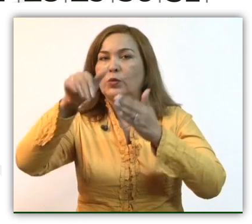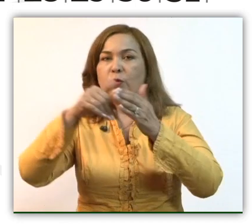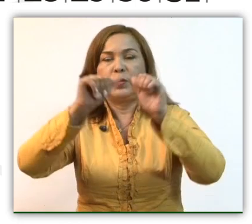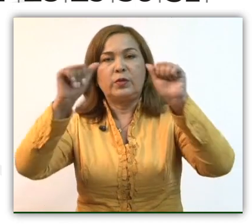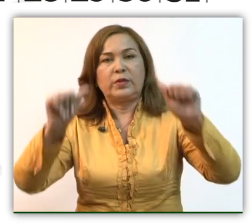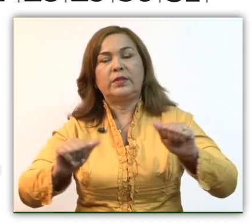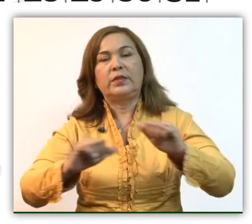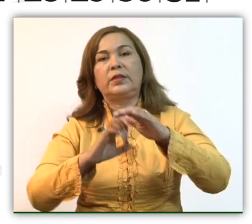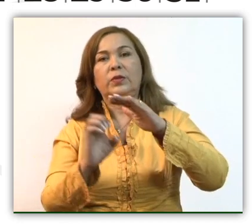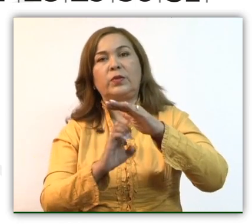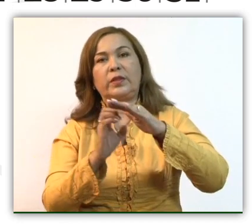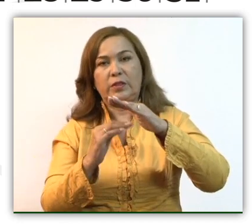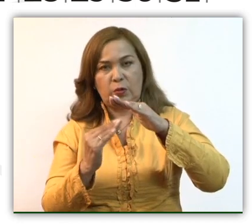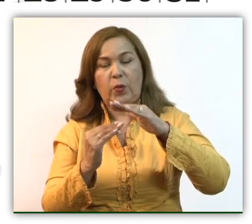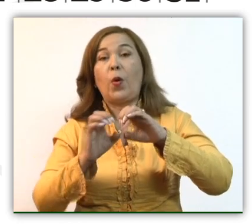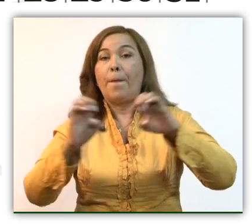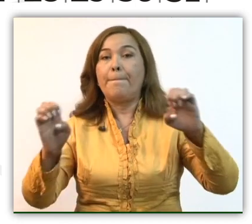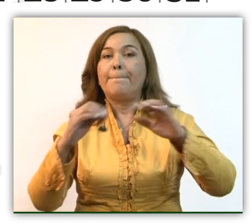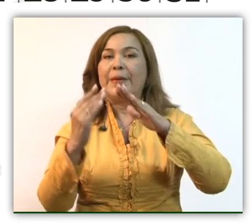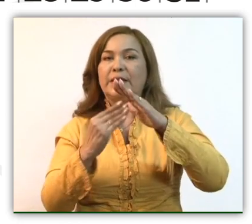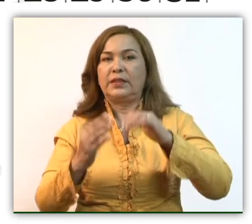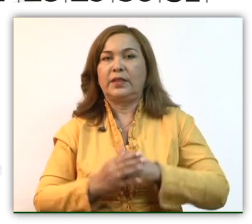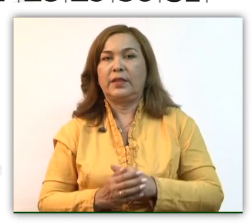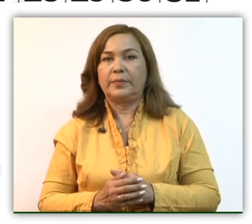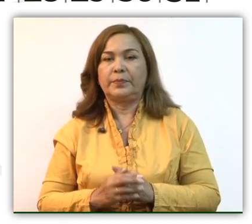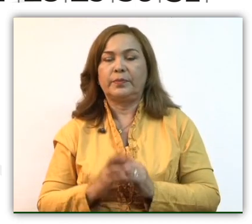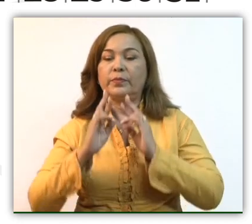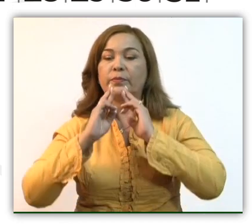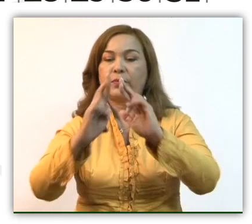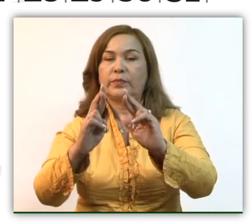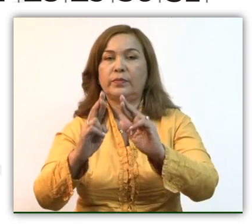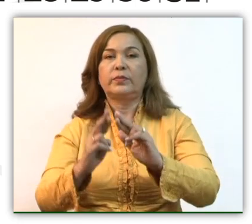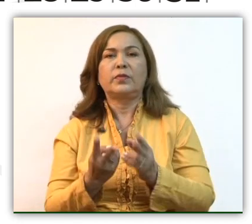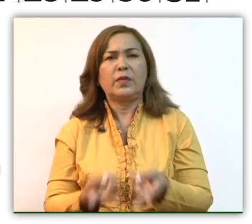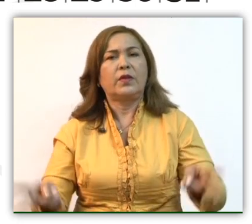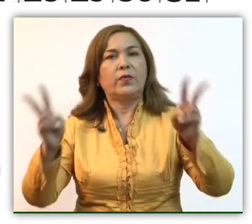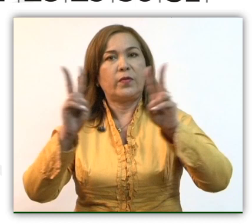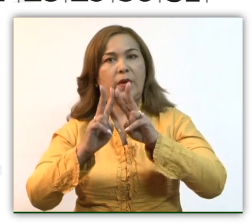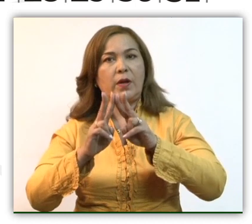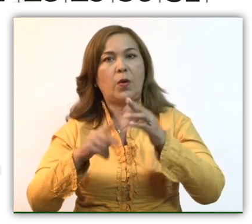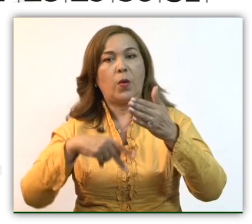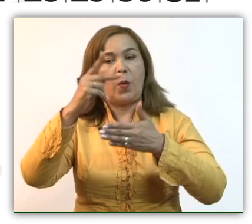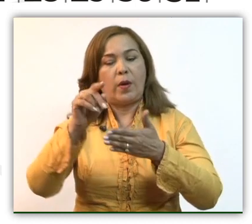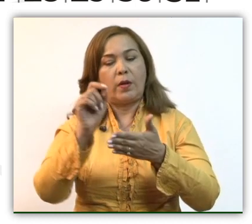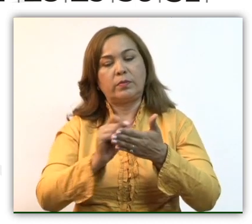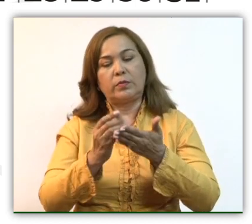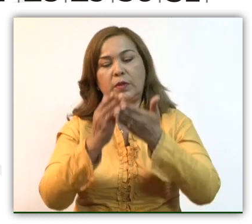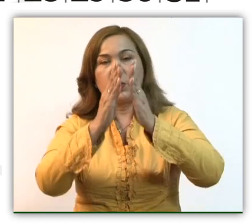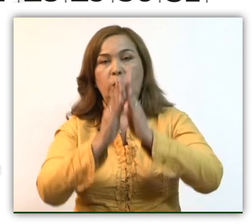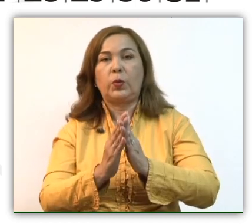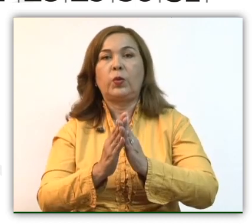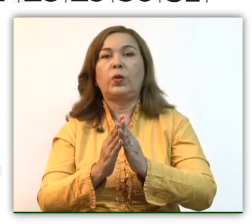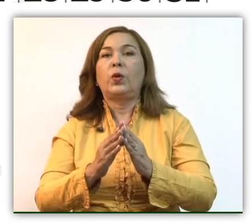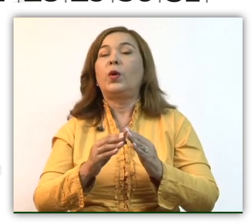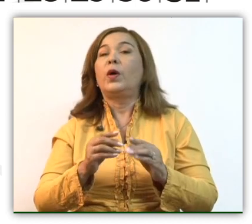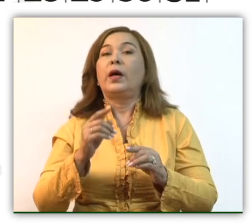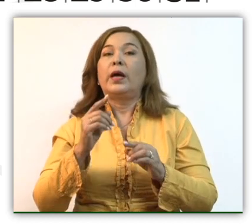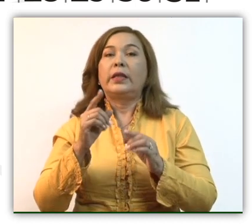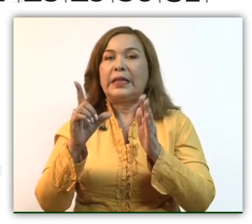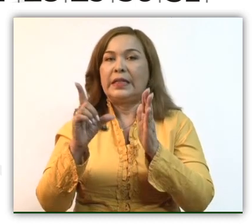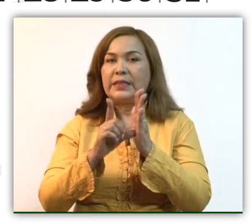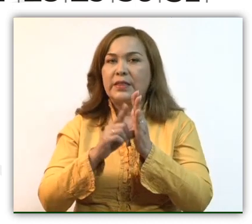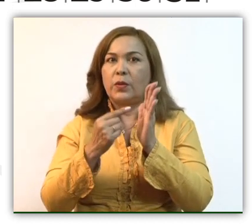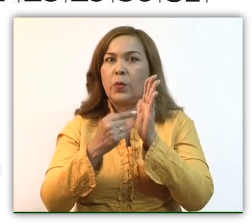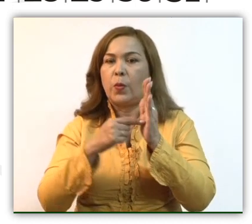y Circuital en todo el Subsistema de Educación Básica. Resultados y valoración de los planes de estudio